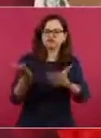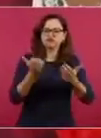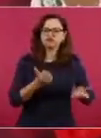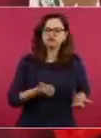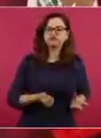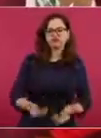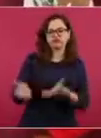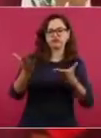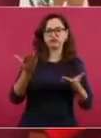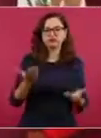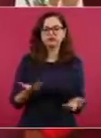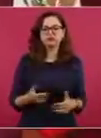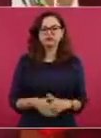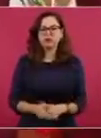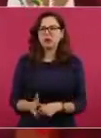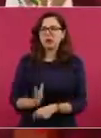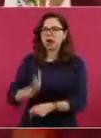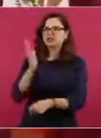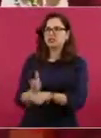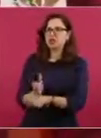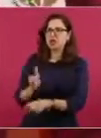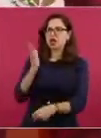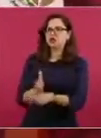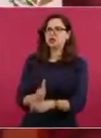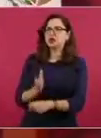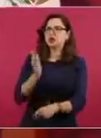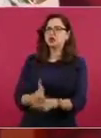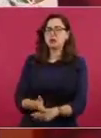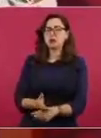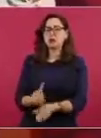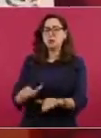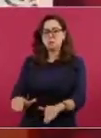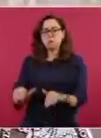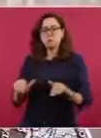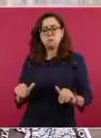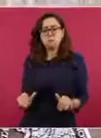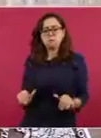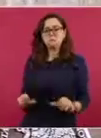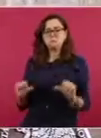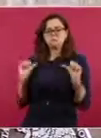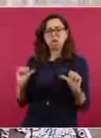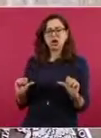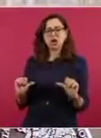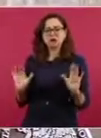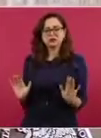o aplicando sanciones sin tomar en cuenta